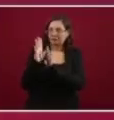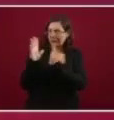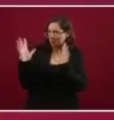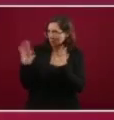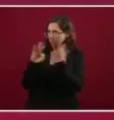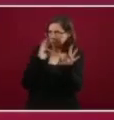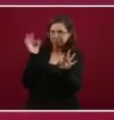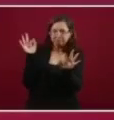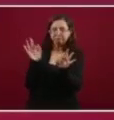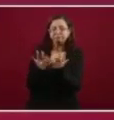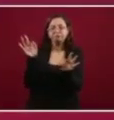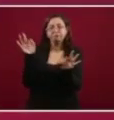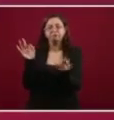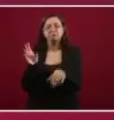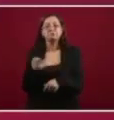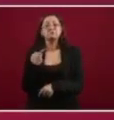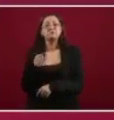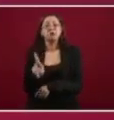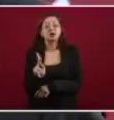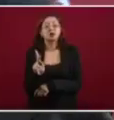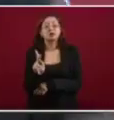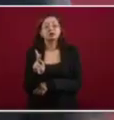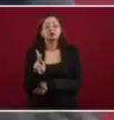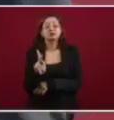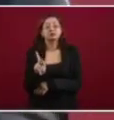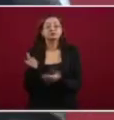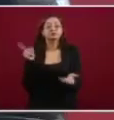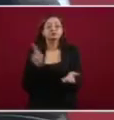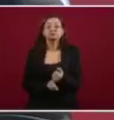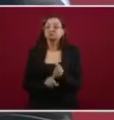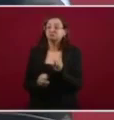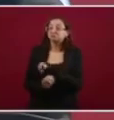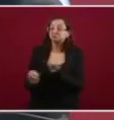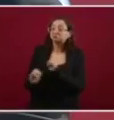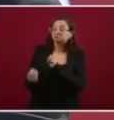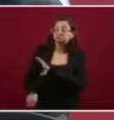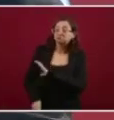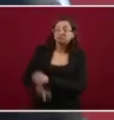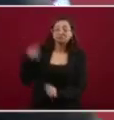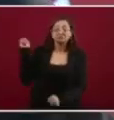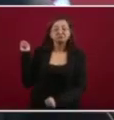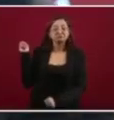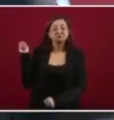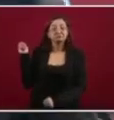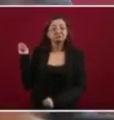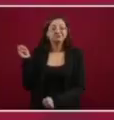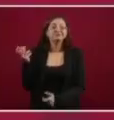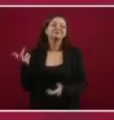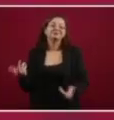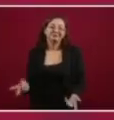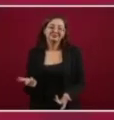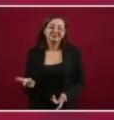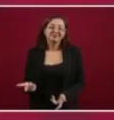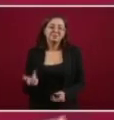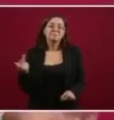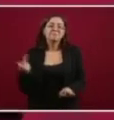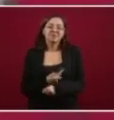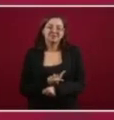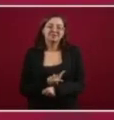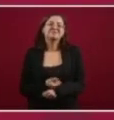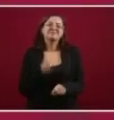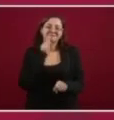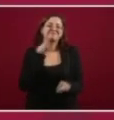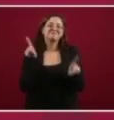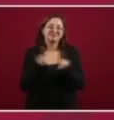terminado, pero hay que operarlo y eso va a significar